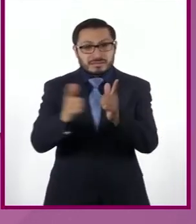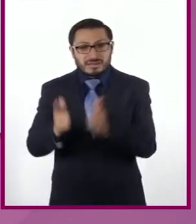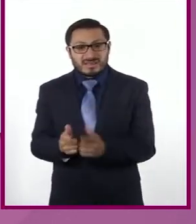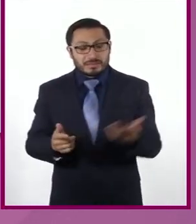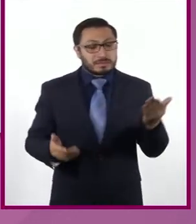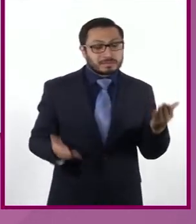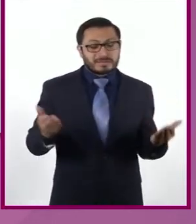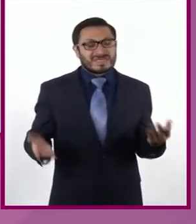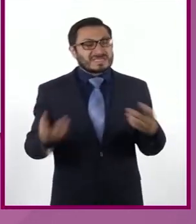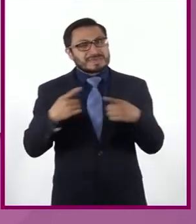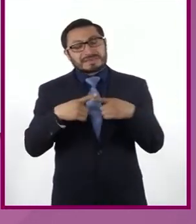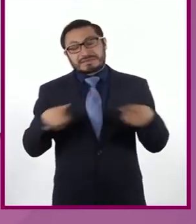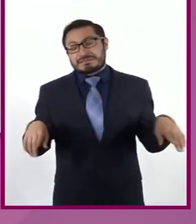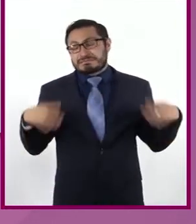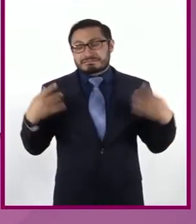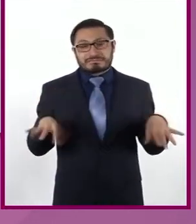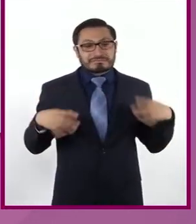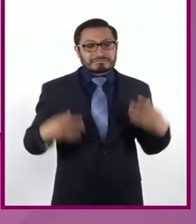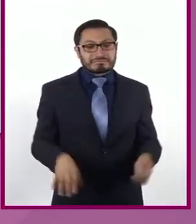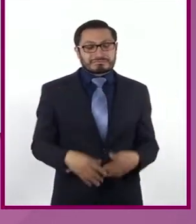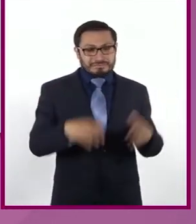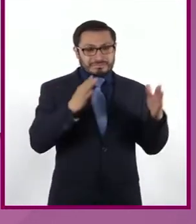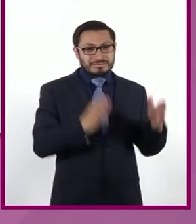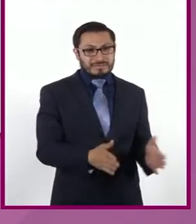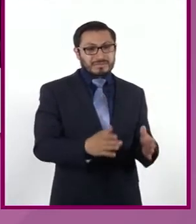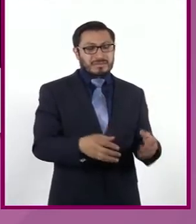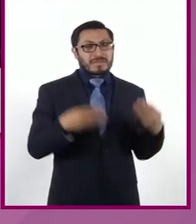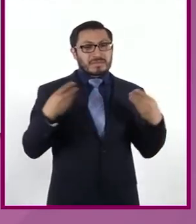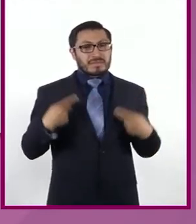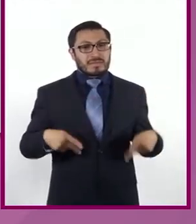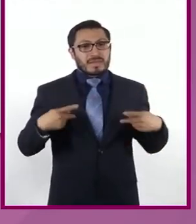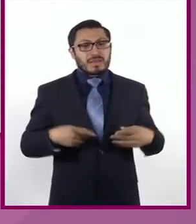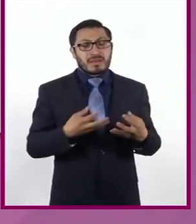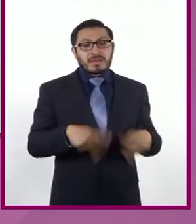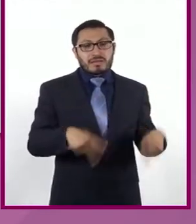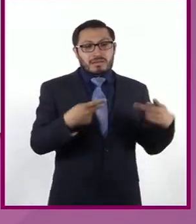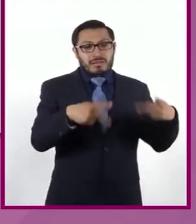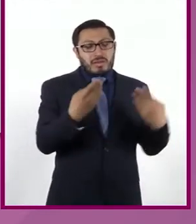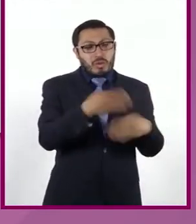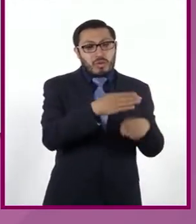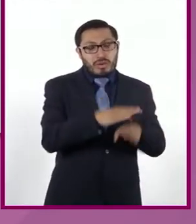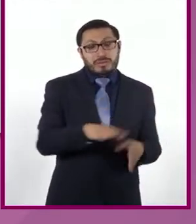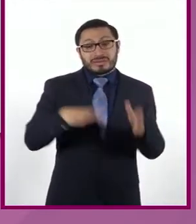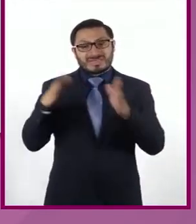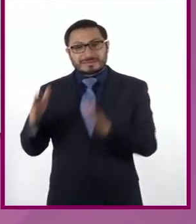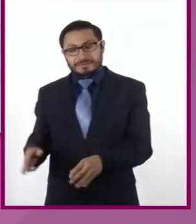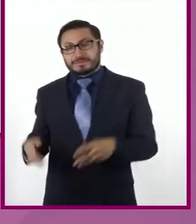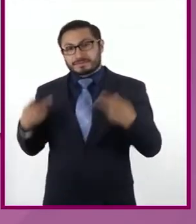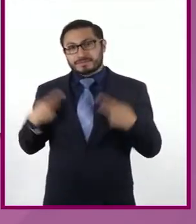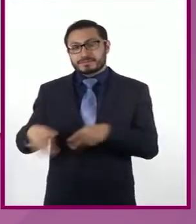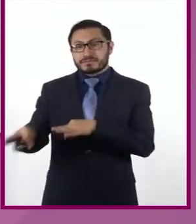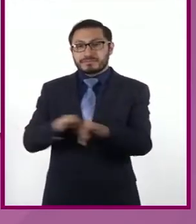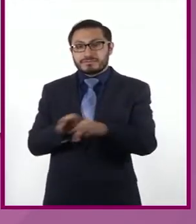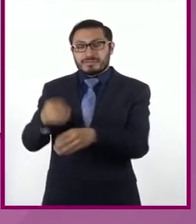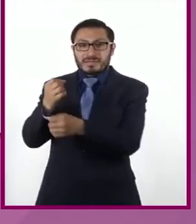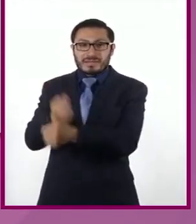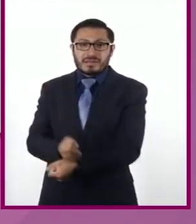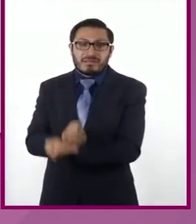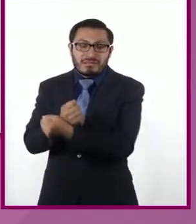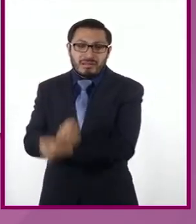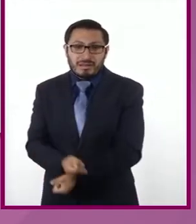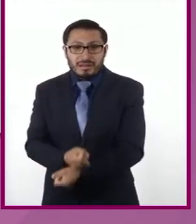hicieron más notorias. Por un lado, los grandes comerciantes y banqueros. Por otro lado, estaban los artesanos, sirvientes y